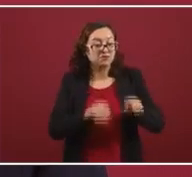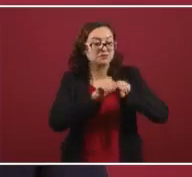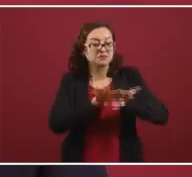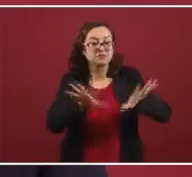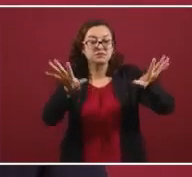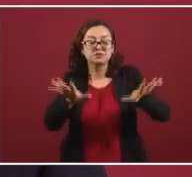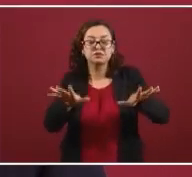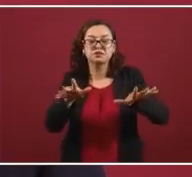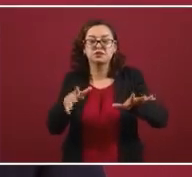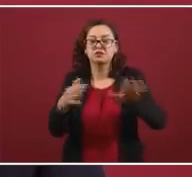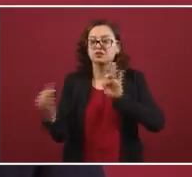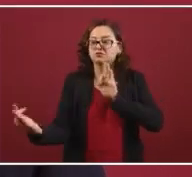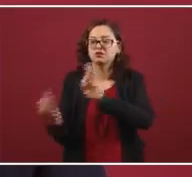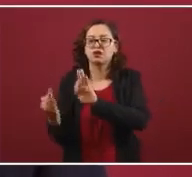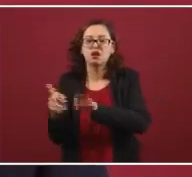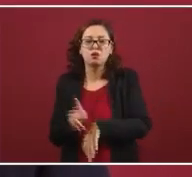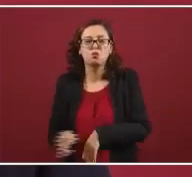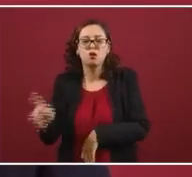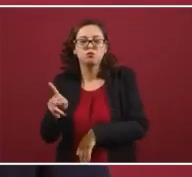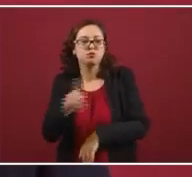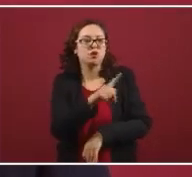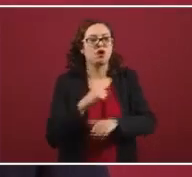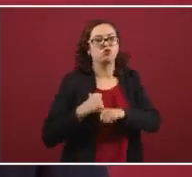alejada del poder,